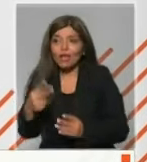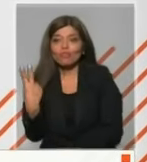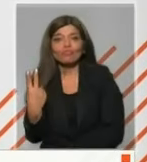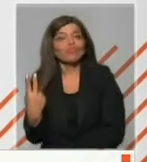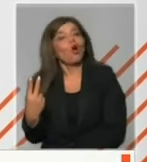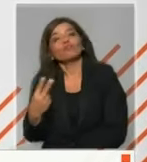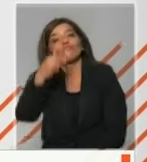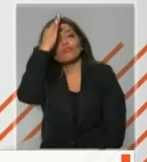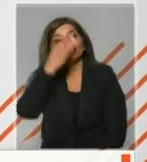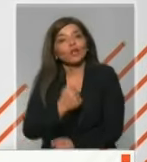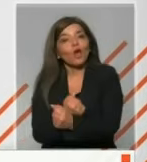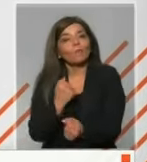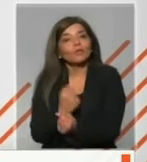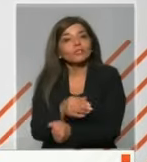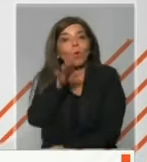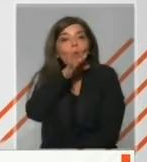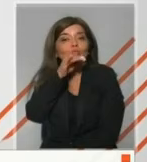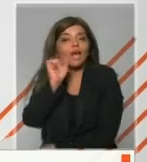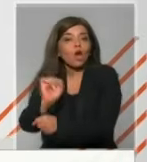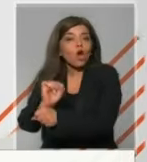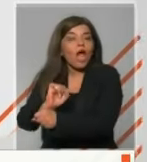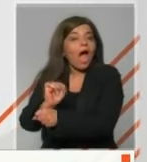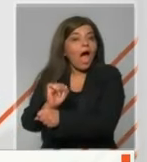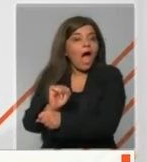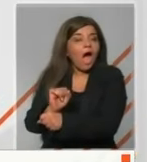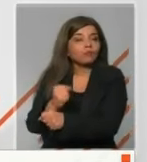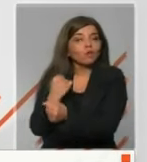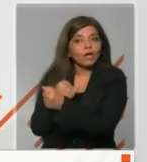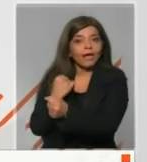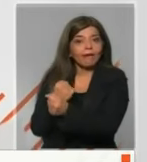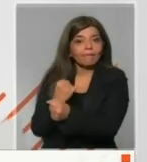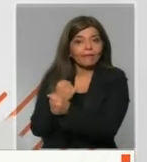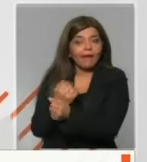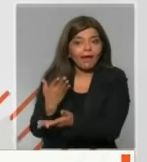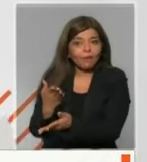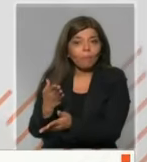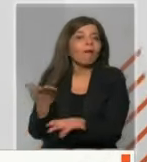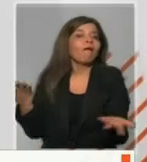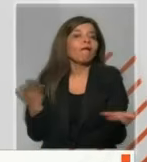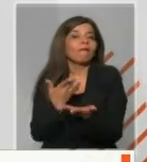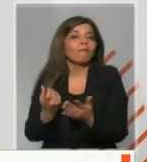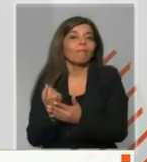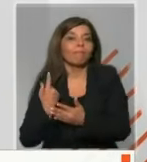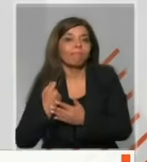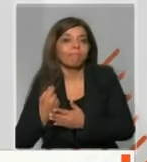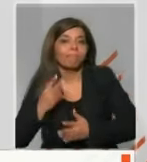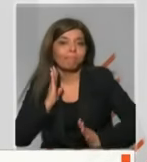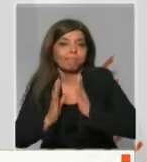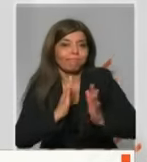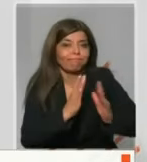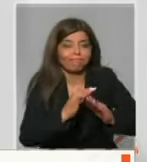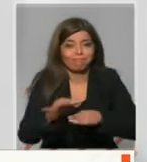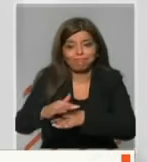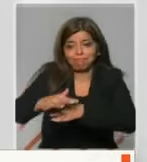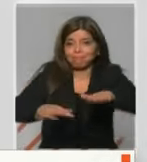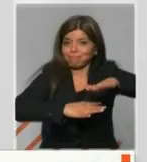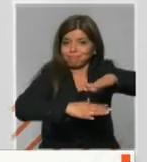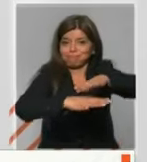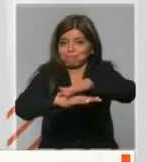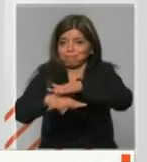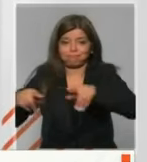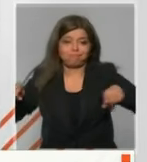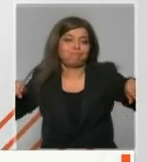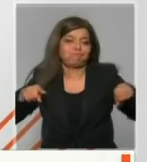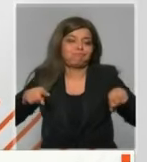hicieron mal uso de un vehículo fiscal, en horario en que deberían estar velando por el orden público, y en vez de ello, fueron partícipes de una actividad que